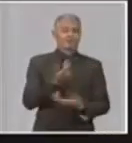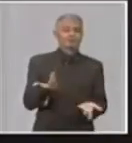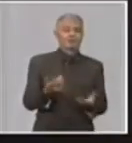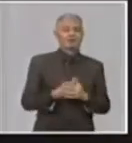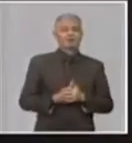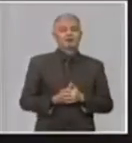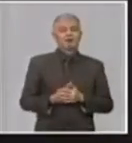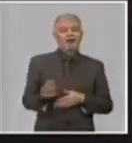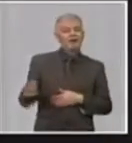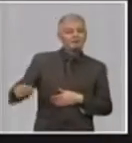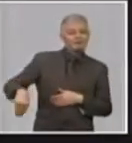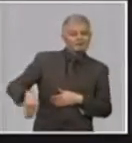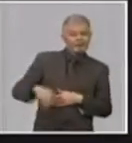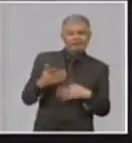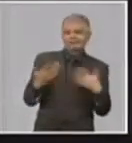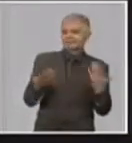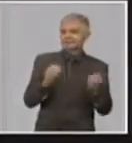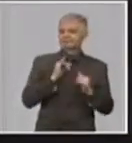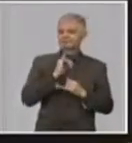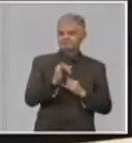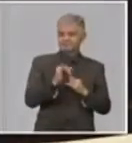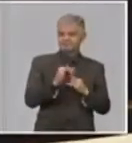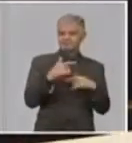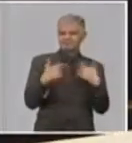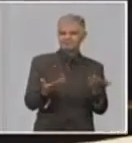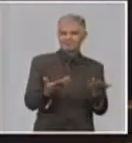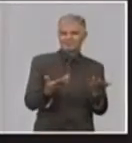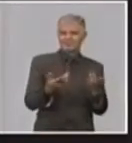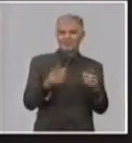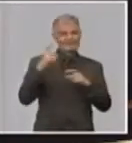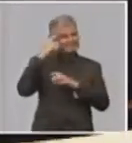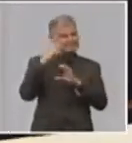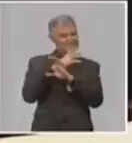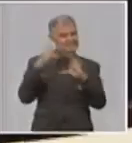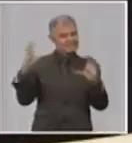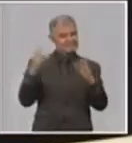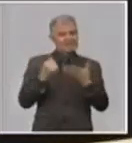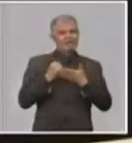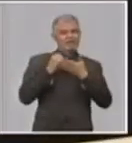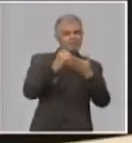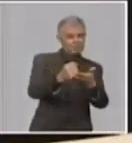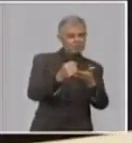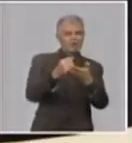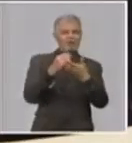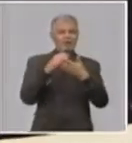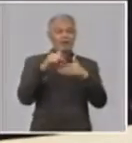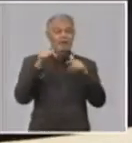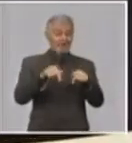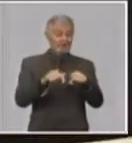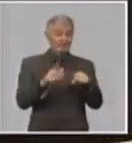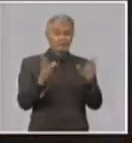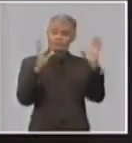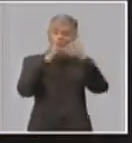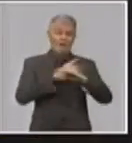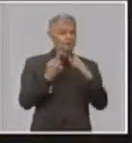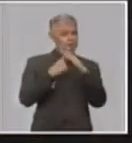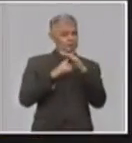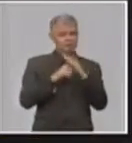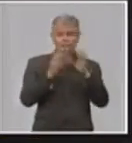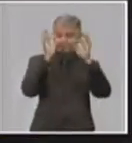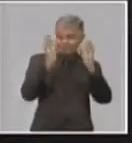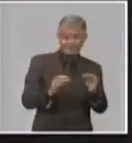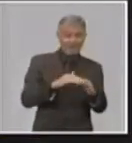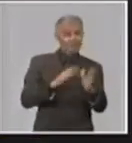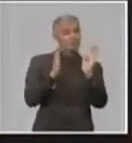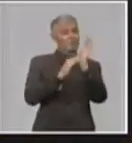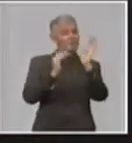Pérez, ciencia constituida para atacar un problema que no tiene solución específica hasta dentro de meses y que por lo tanto hay que crearle barreras